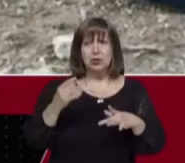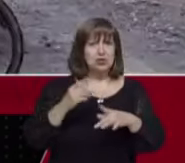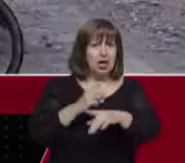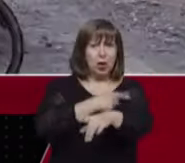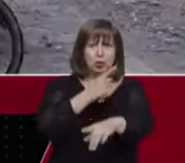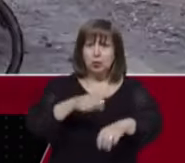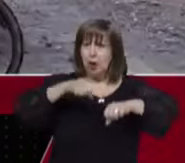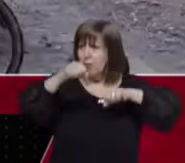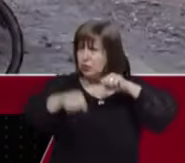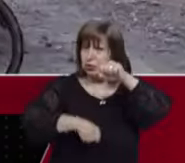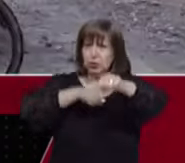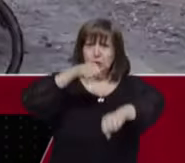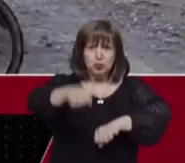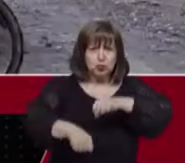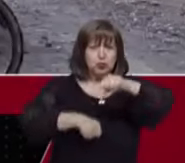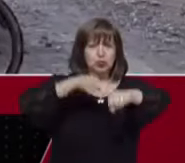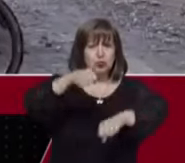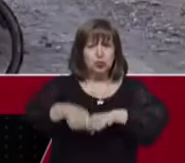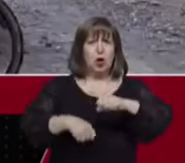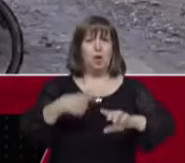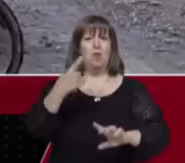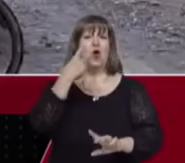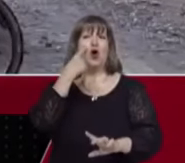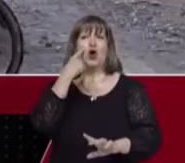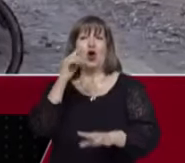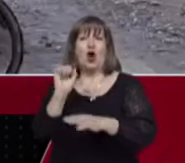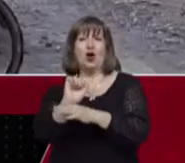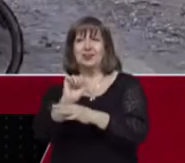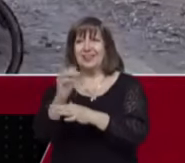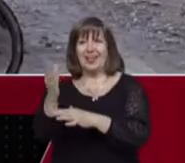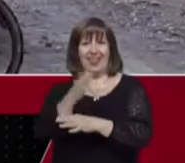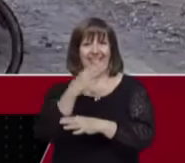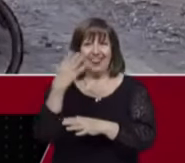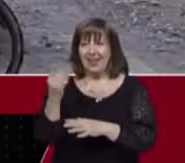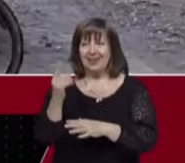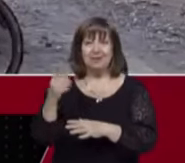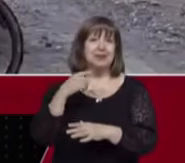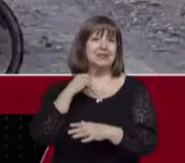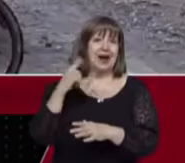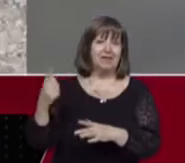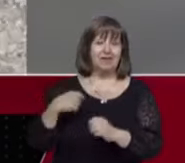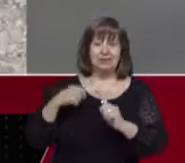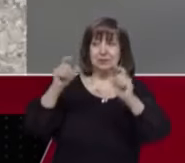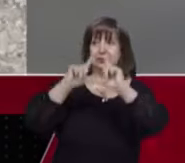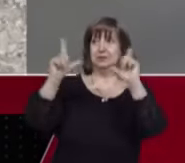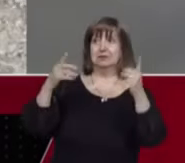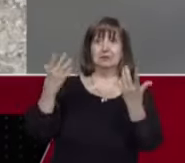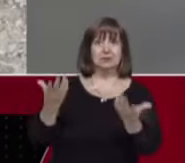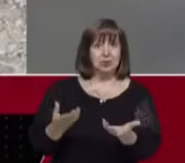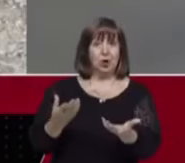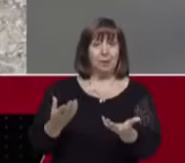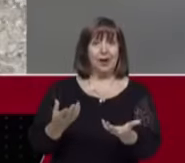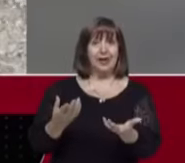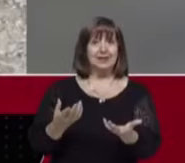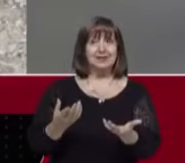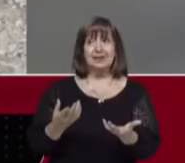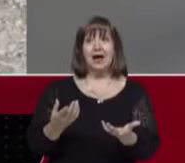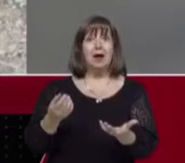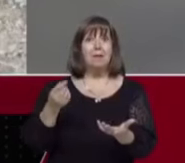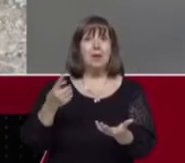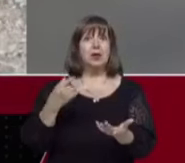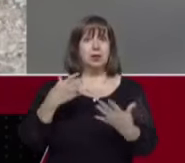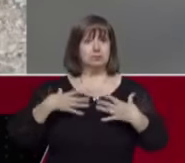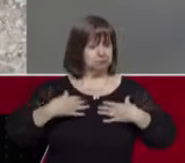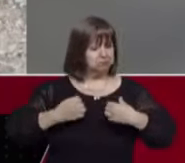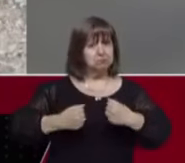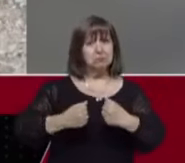esta actividad, es una persona conocida en el rubro, que por supuesto sorprende esta situación, a pesar incluso de